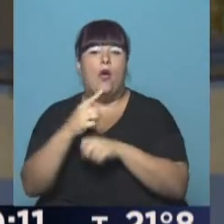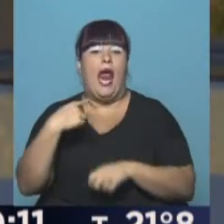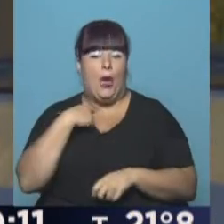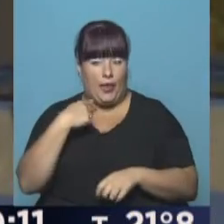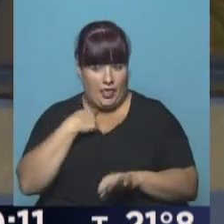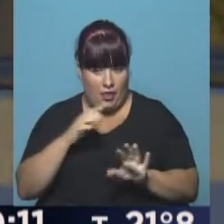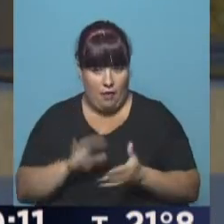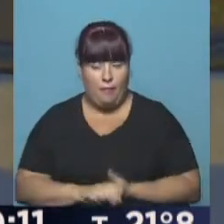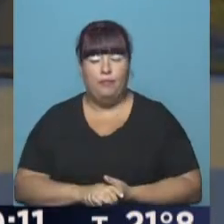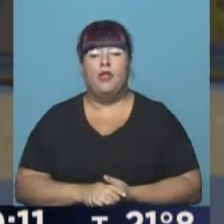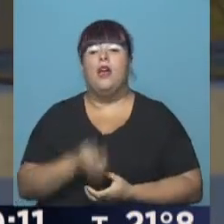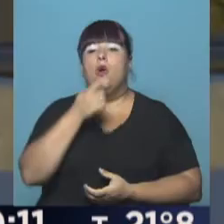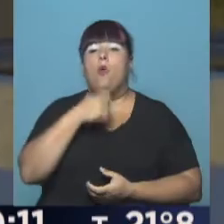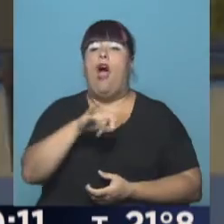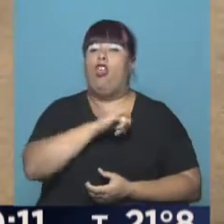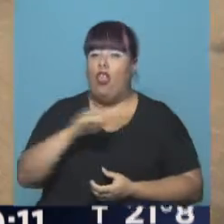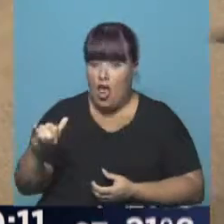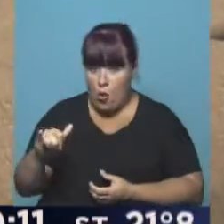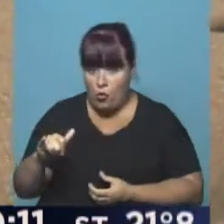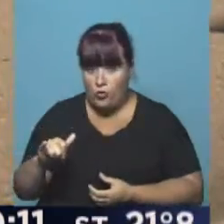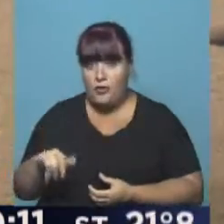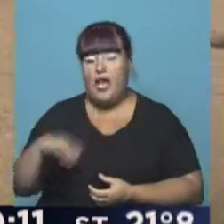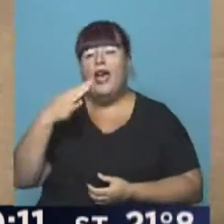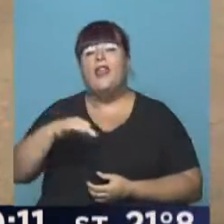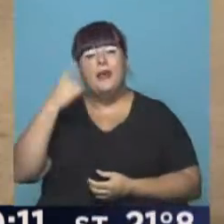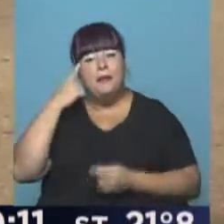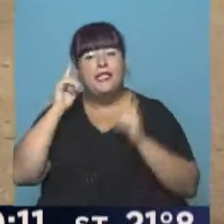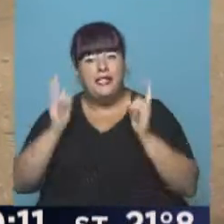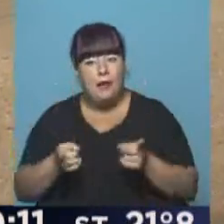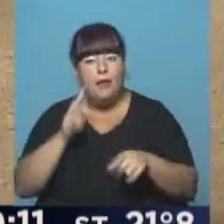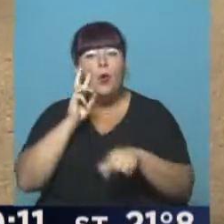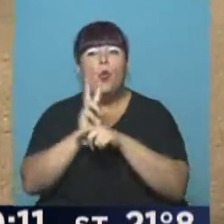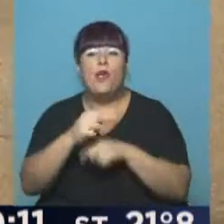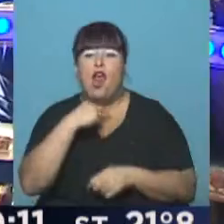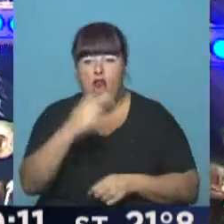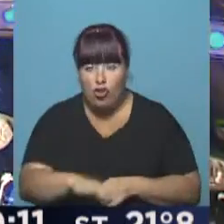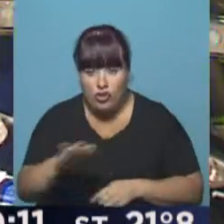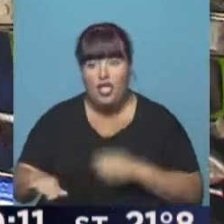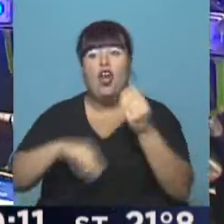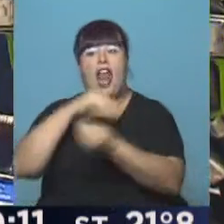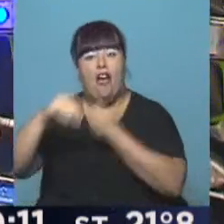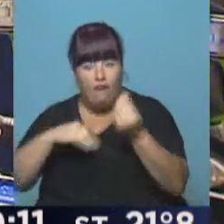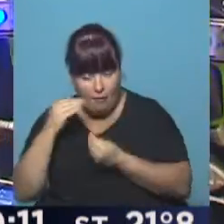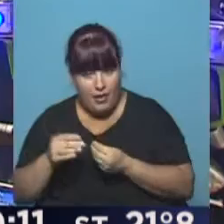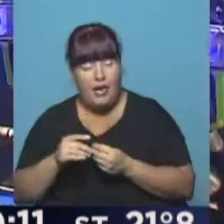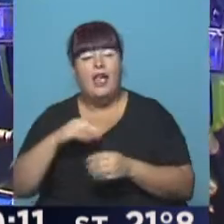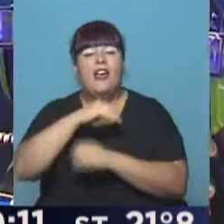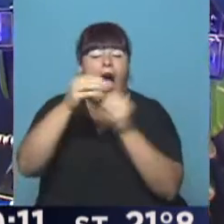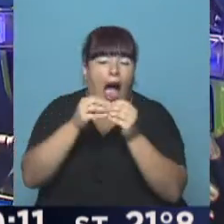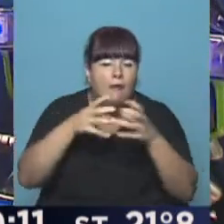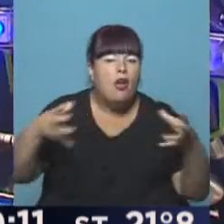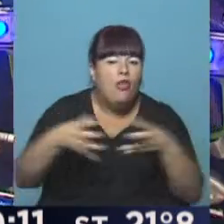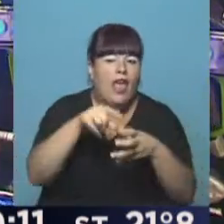víctimas cuando se recibe una denuncia hay que contemplar también el cuidado de sus hijos familiares y círculos cercanos a la